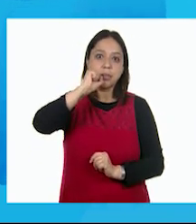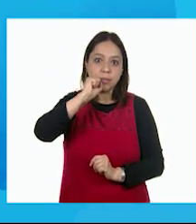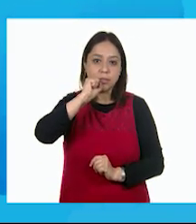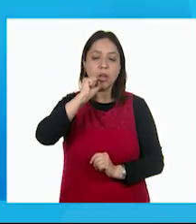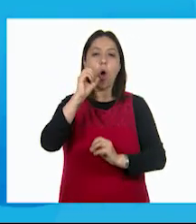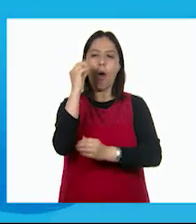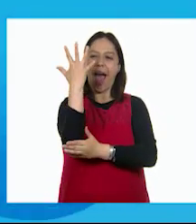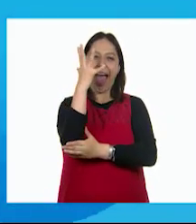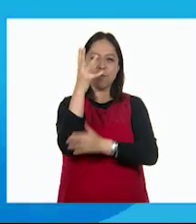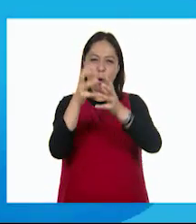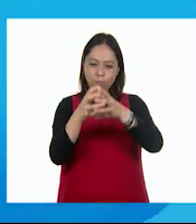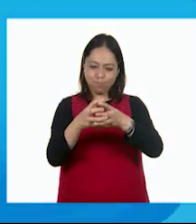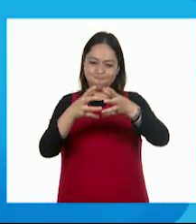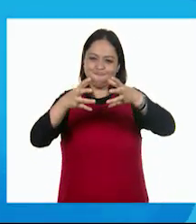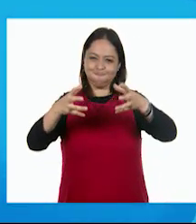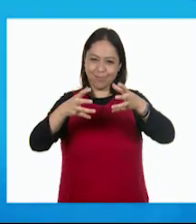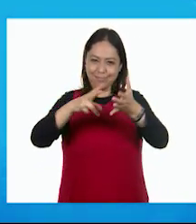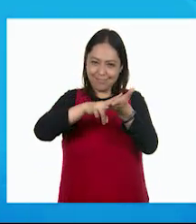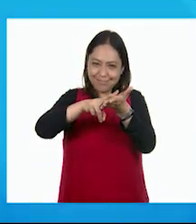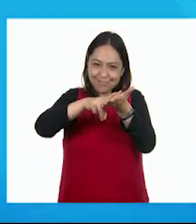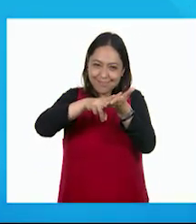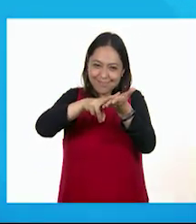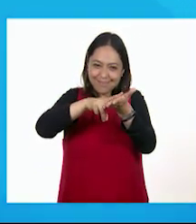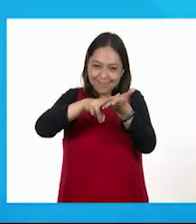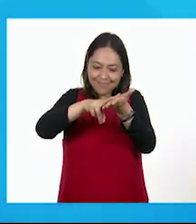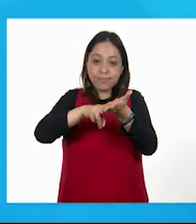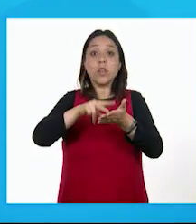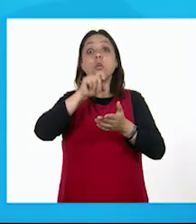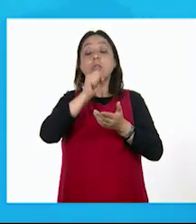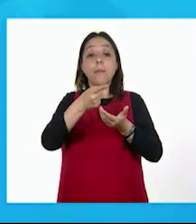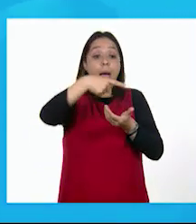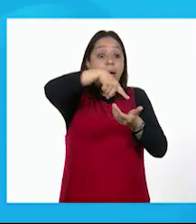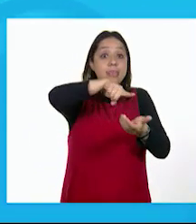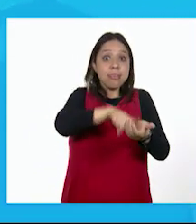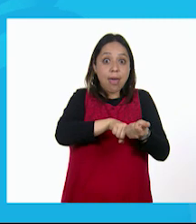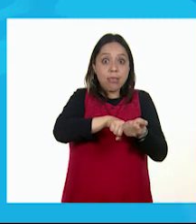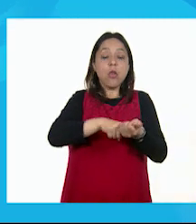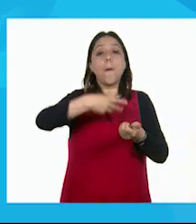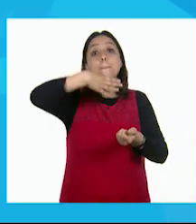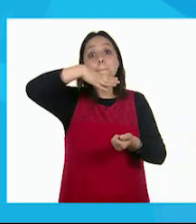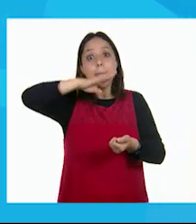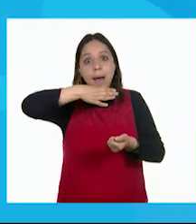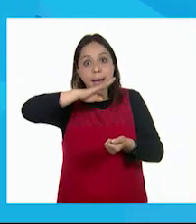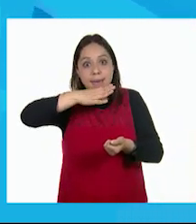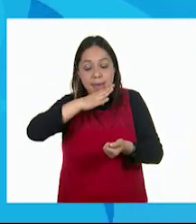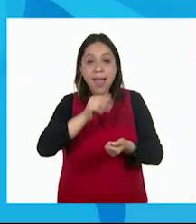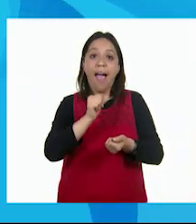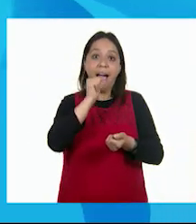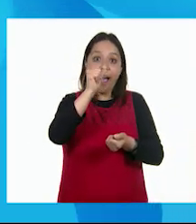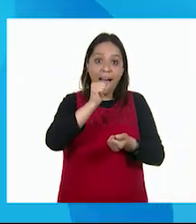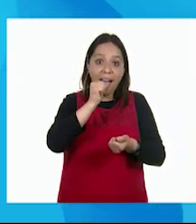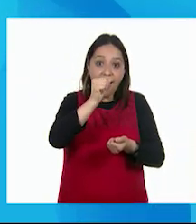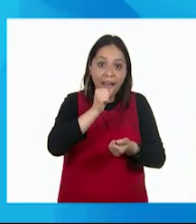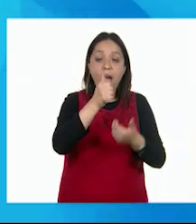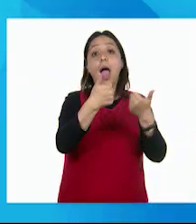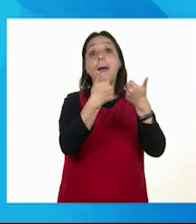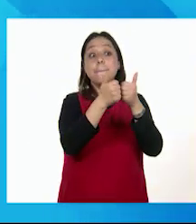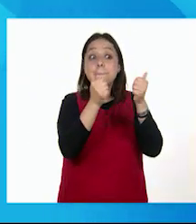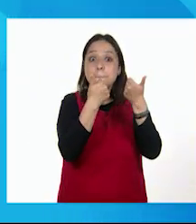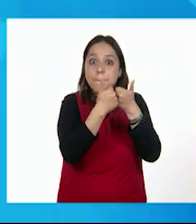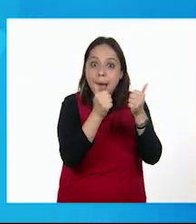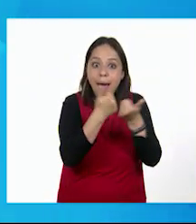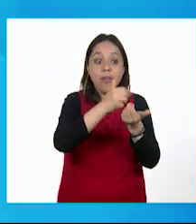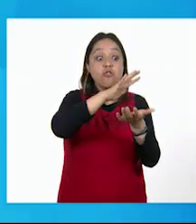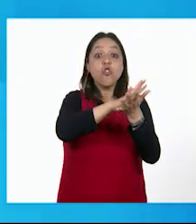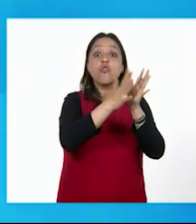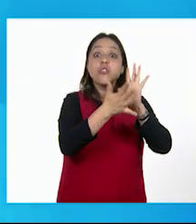Y en cereales, como ya lo hemos mencionado, están los granos de maíz, avena, también el pan, las tortillas y